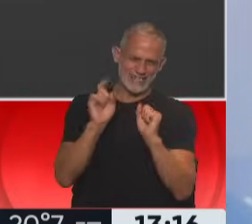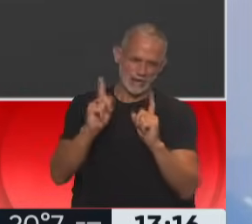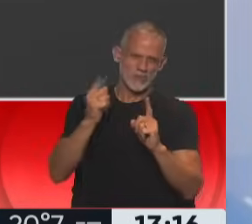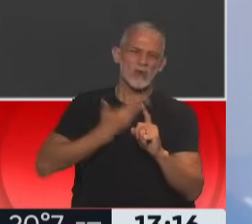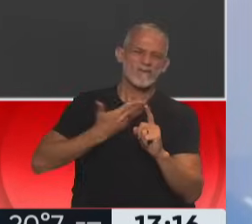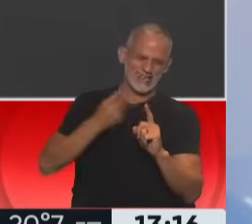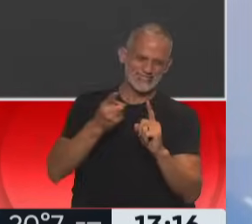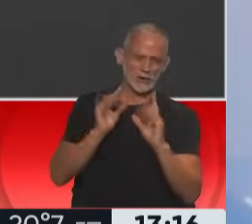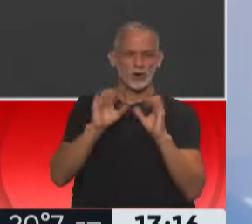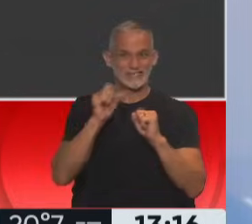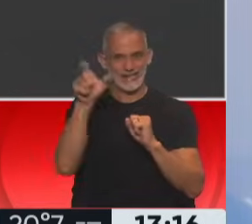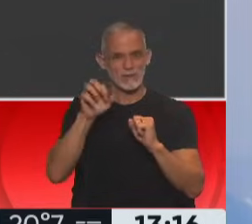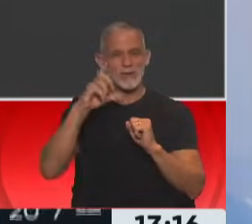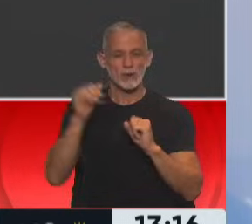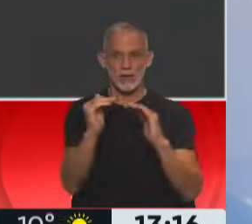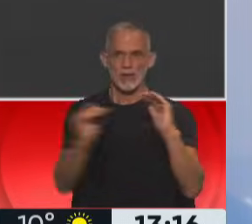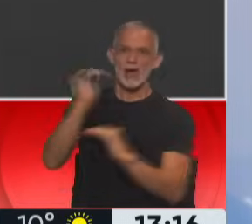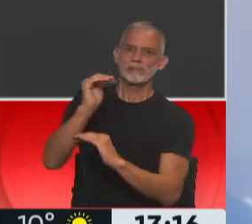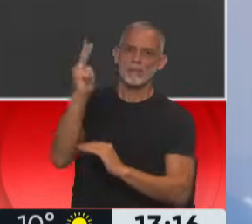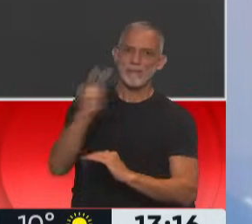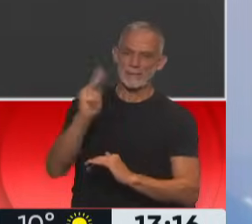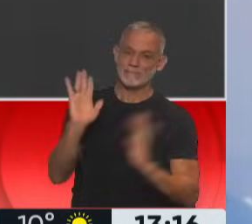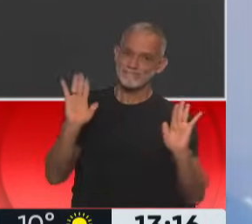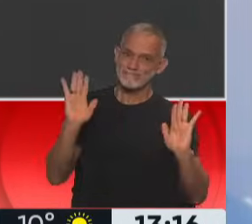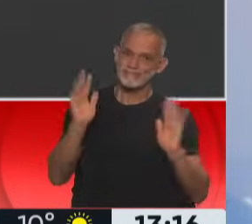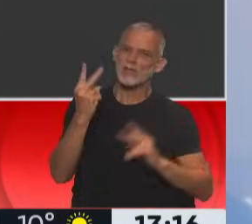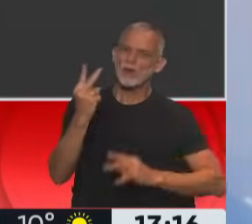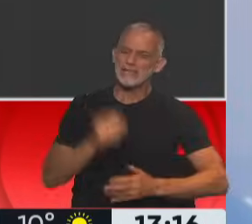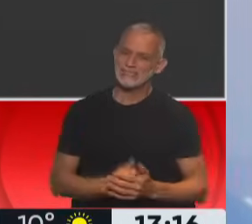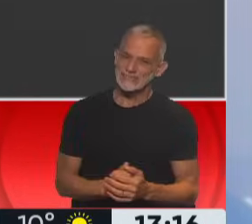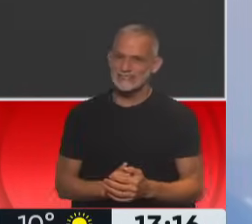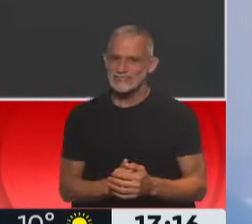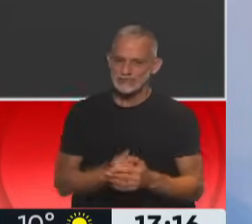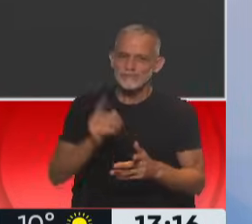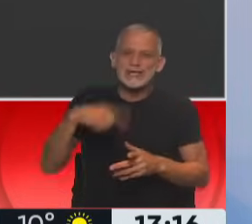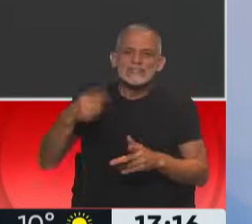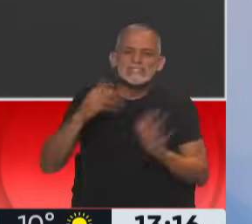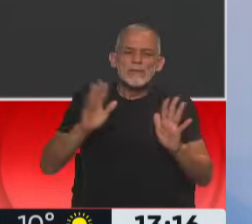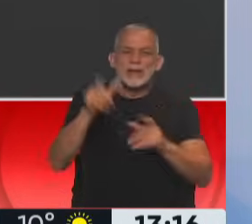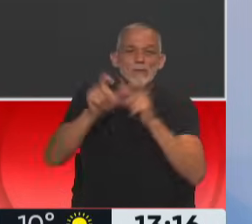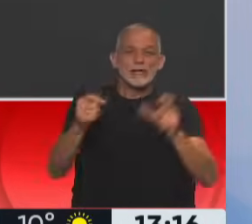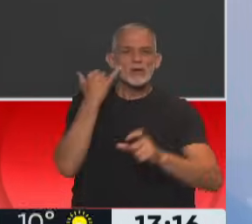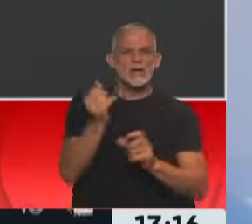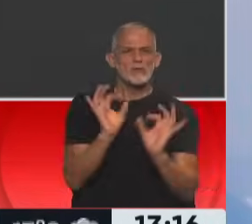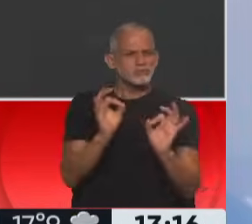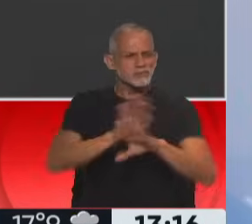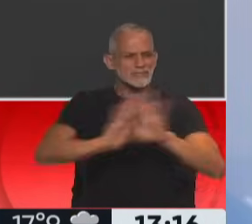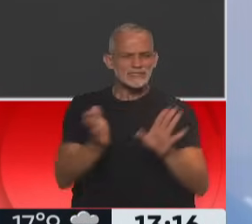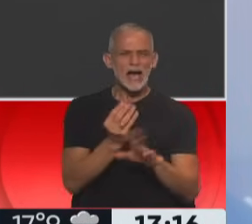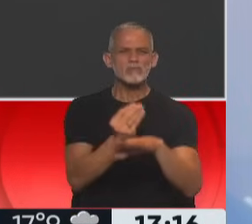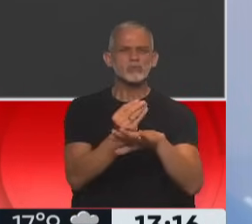durante el papado de Francisco, que ascendieron al trono de Roma. Es decir, normalmente aquellos que ya cumplieron